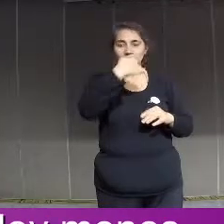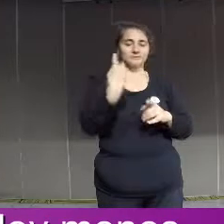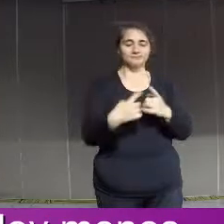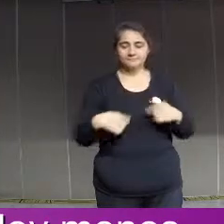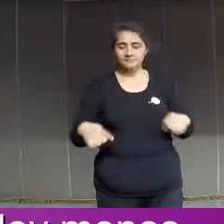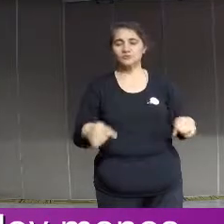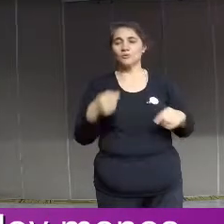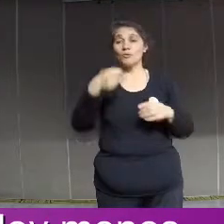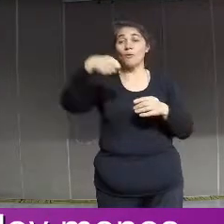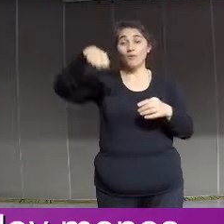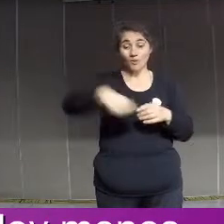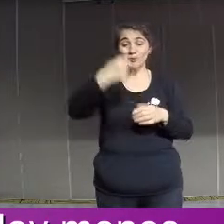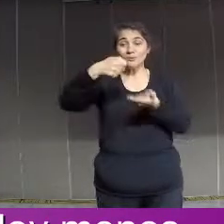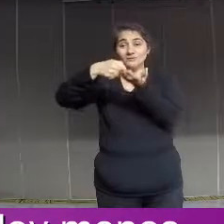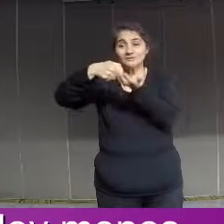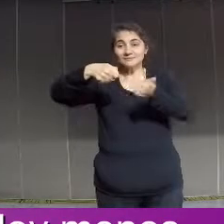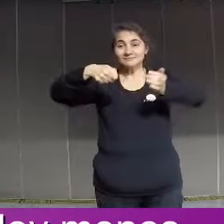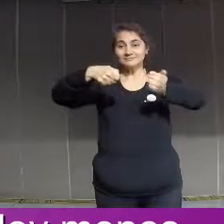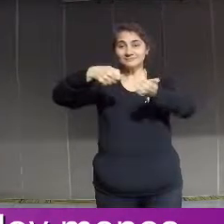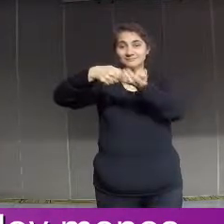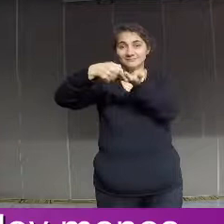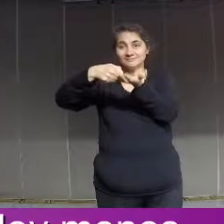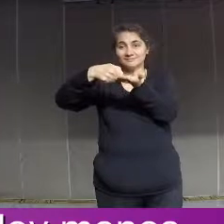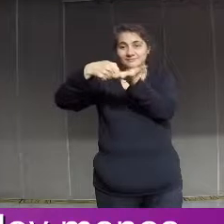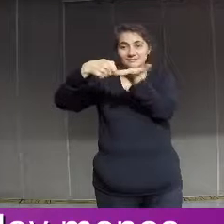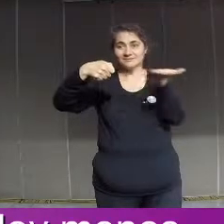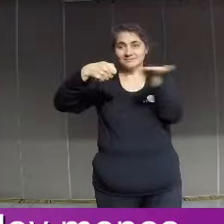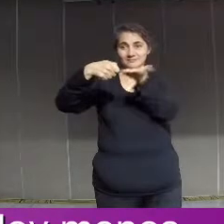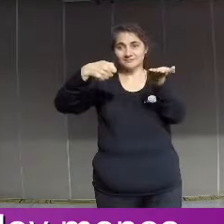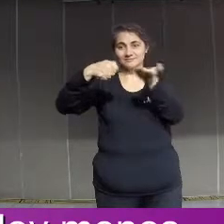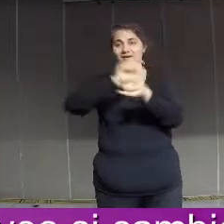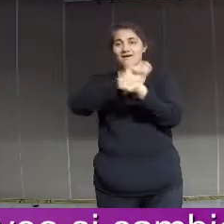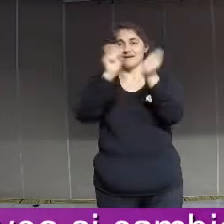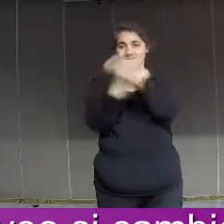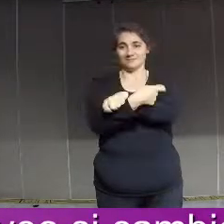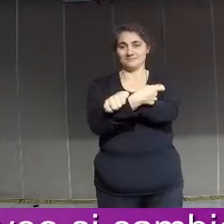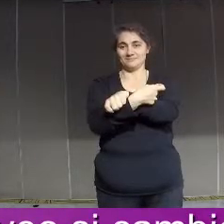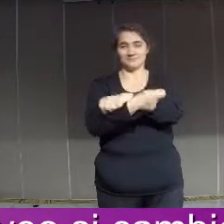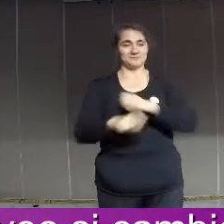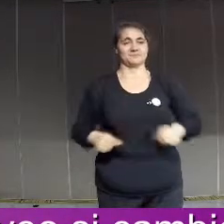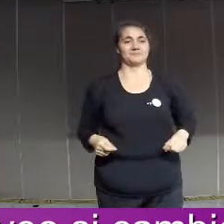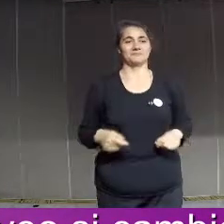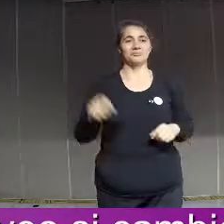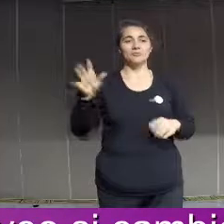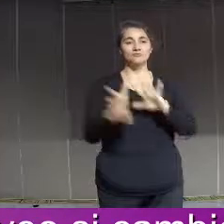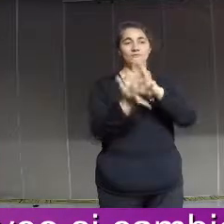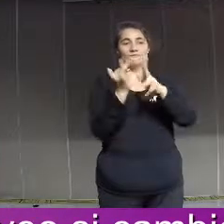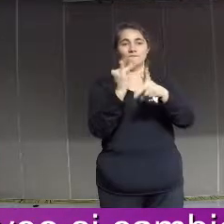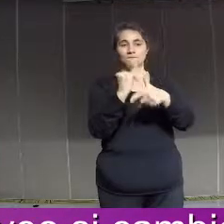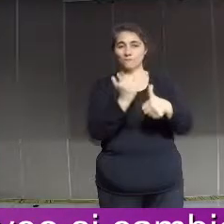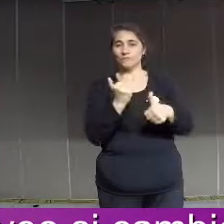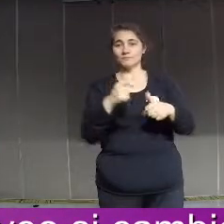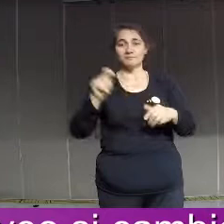Si espeso más el líquido. Me va a dar a mí el estudio muchas veces estrategias, ¿sí?, a tener en